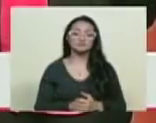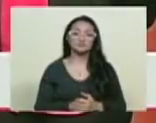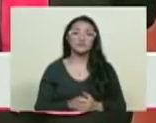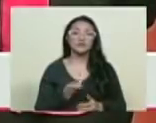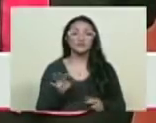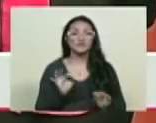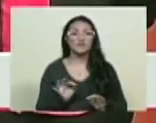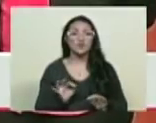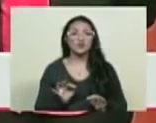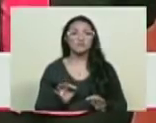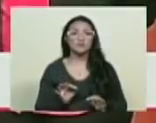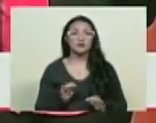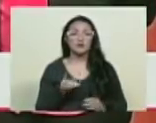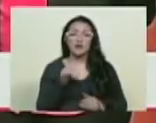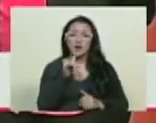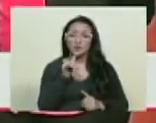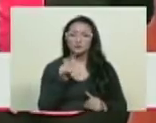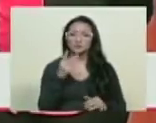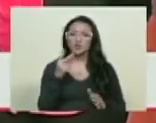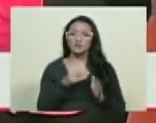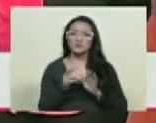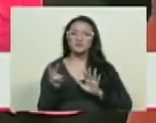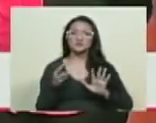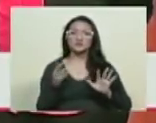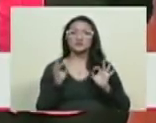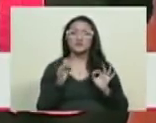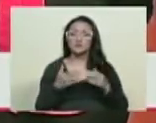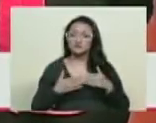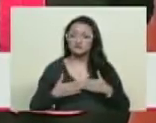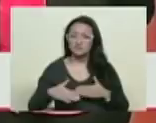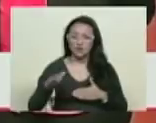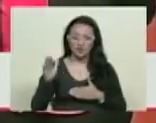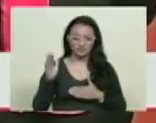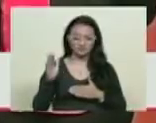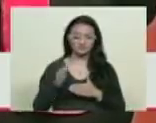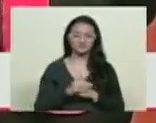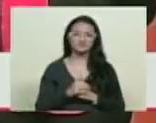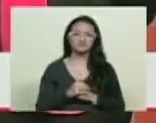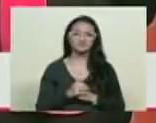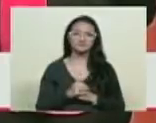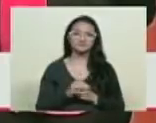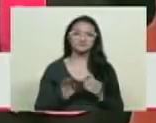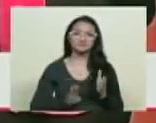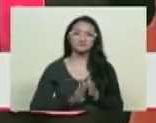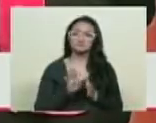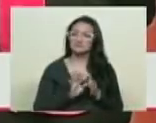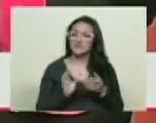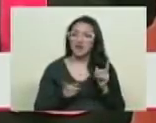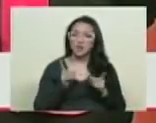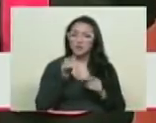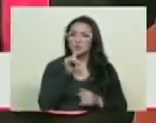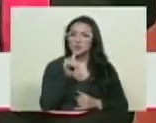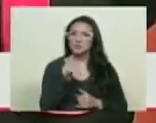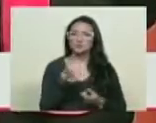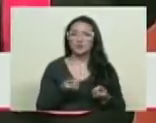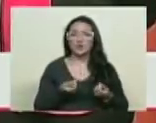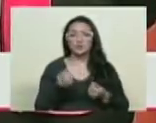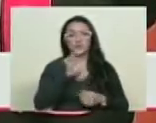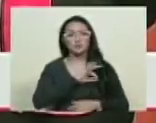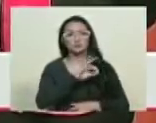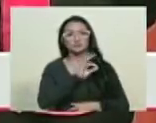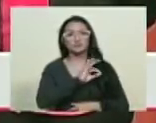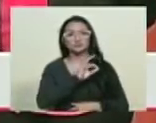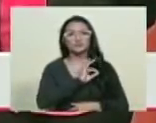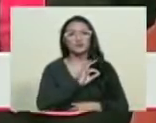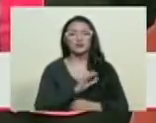tú decías los anuncios 2018 seguramente a mediados de este mes yo avanzar en algunos de estos anuncios económicos sociales